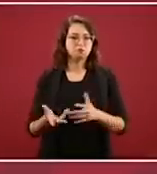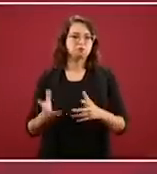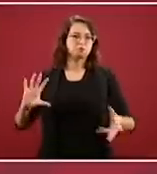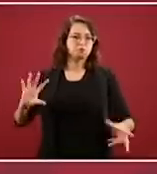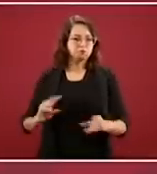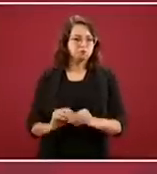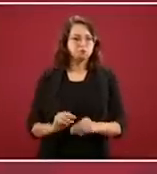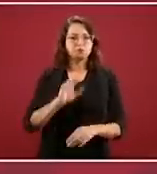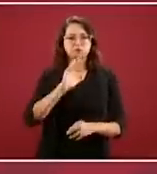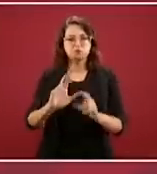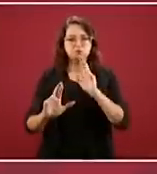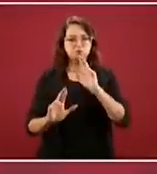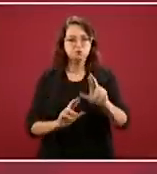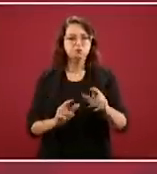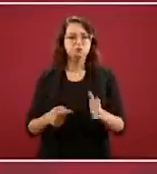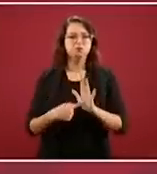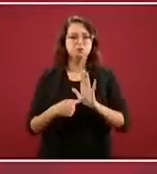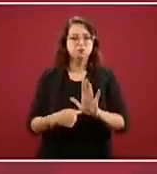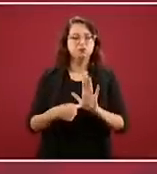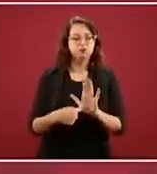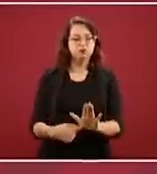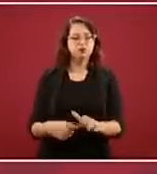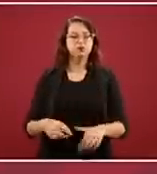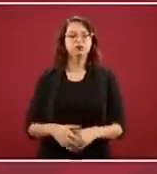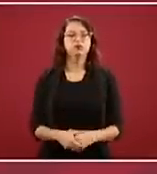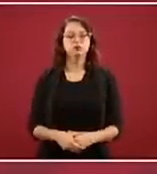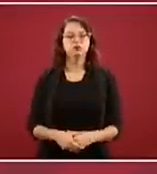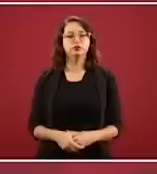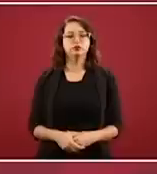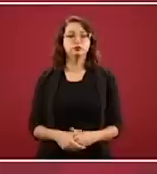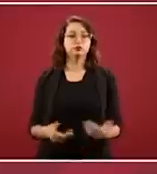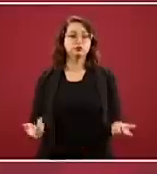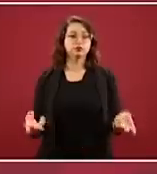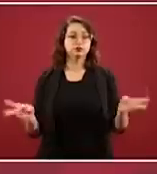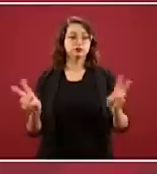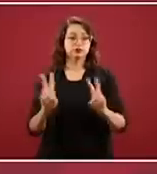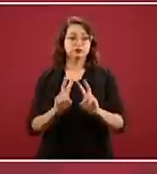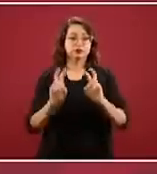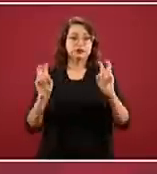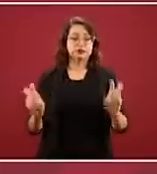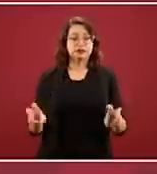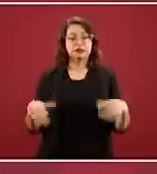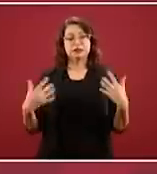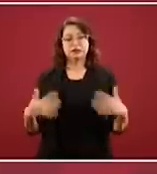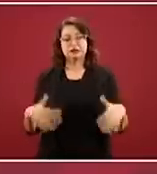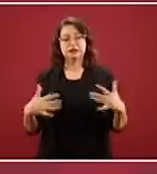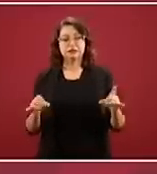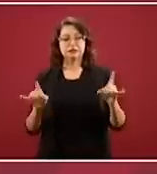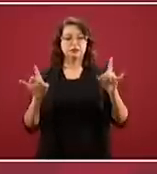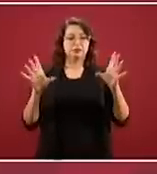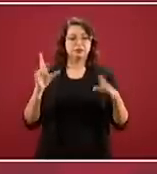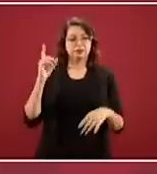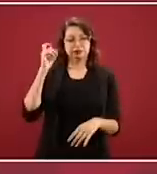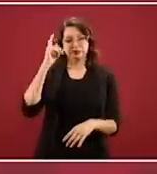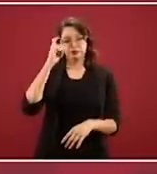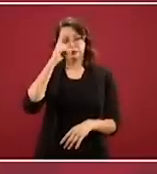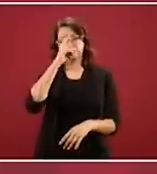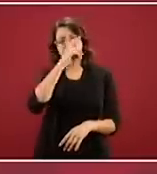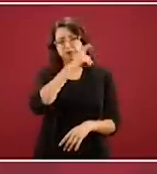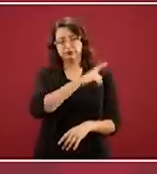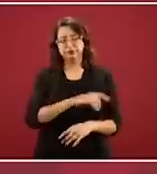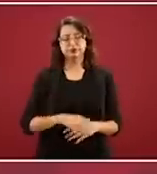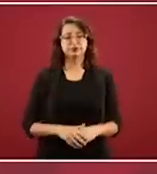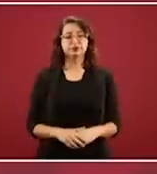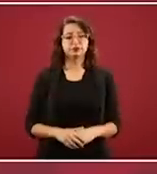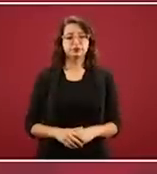resultados en este tema tan complejo y